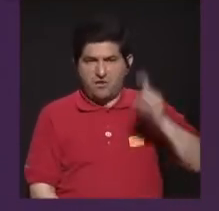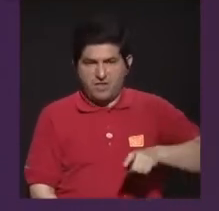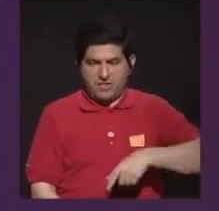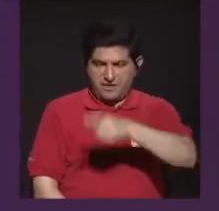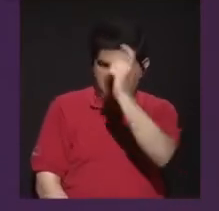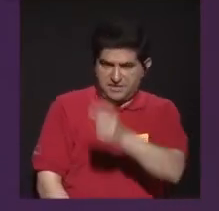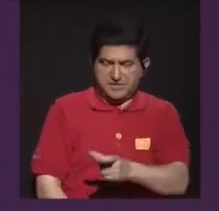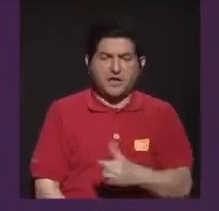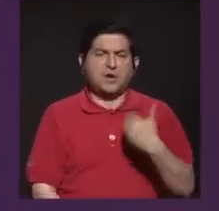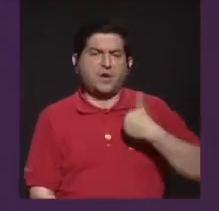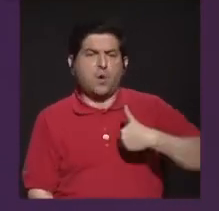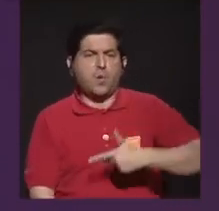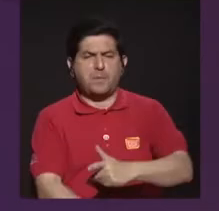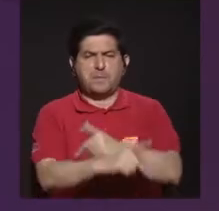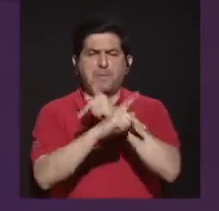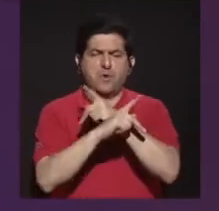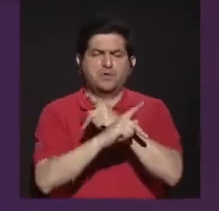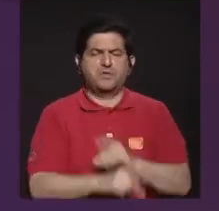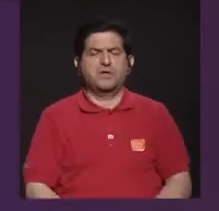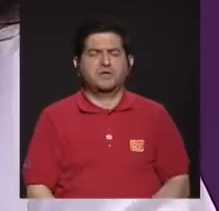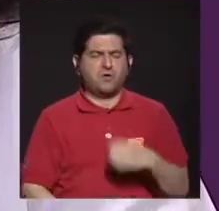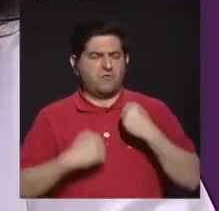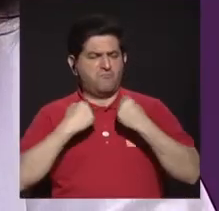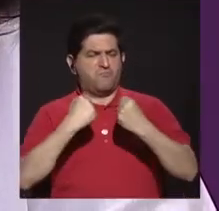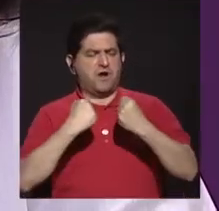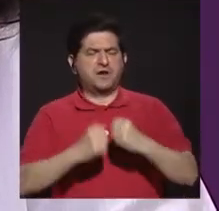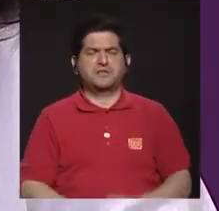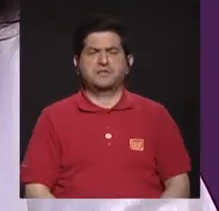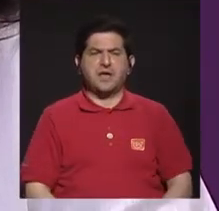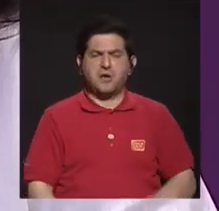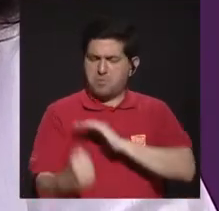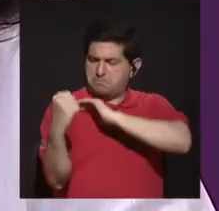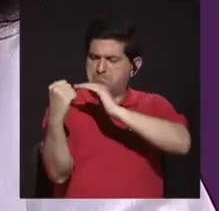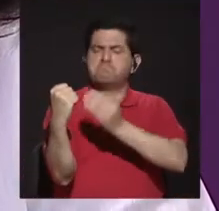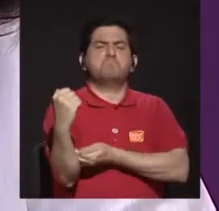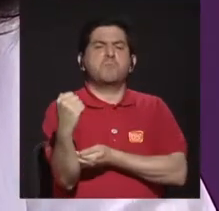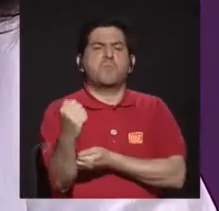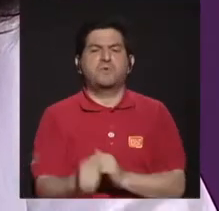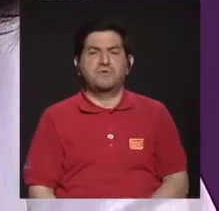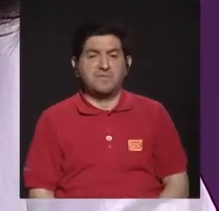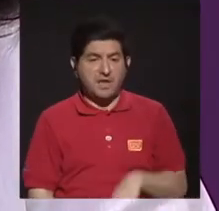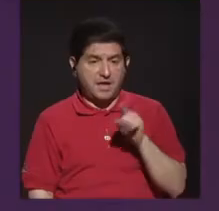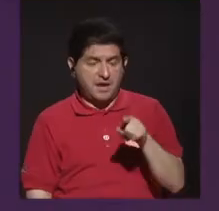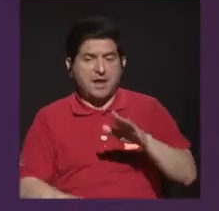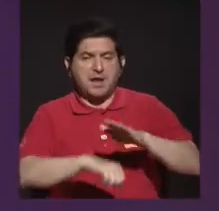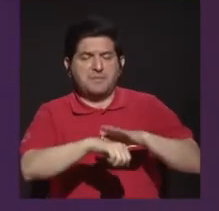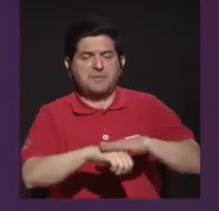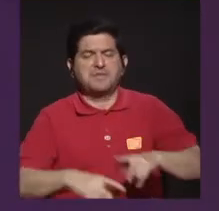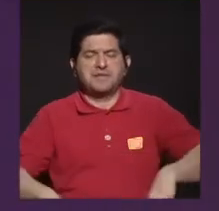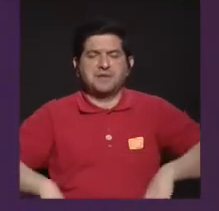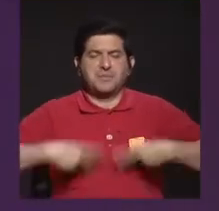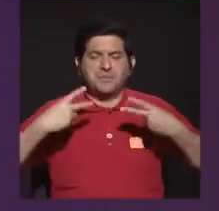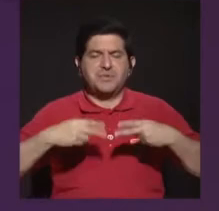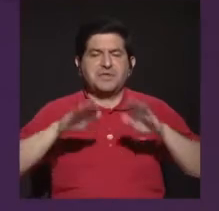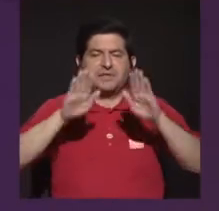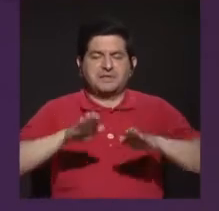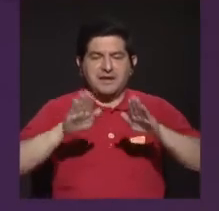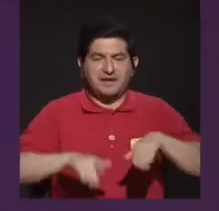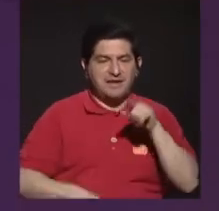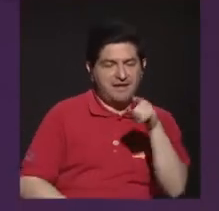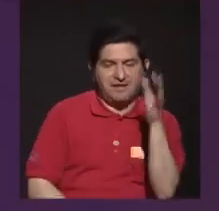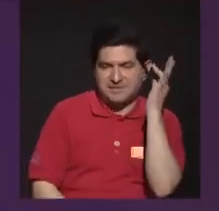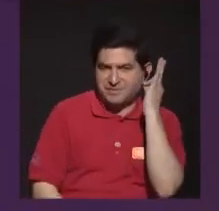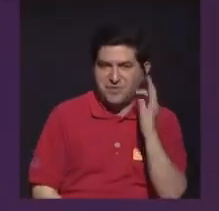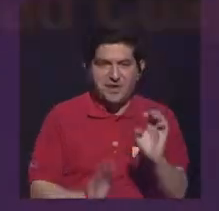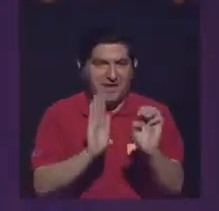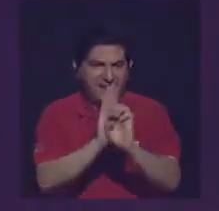hombre protector, galán, fuerte, poderoso, que le va a hacer que tenga una vida tranquila. Sería el